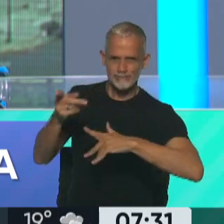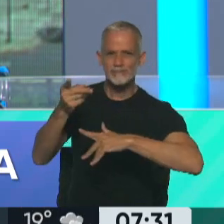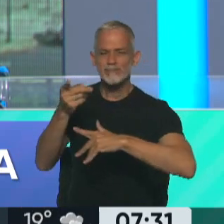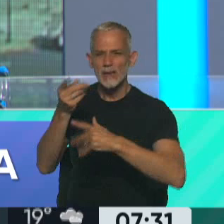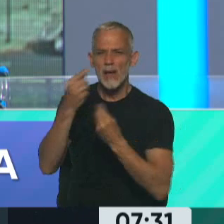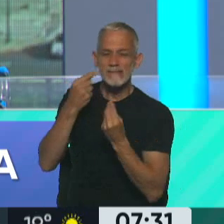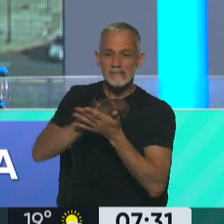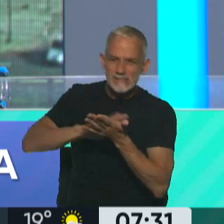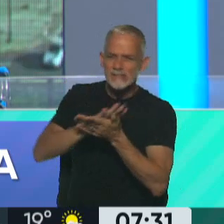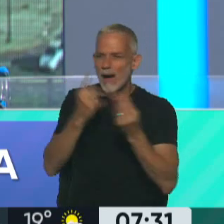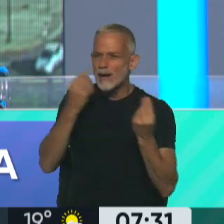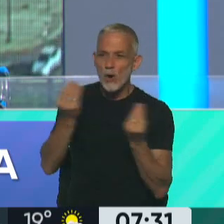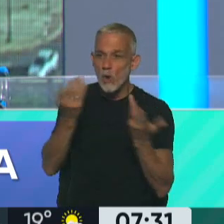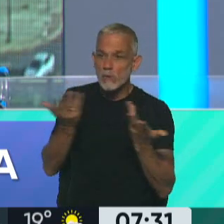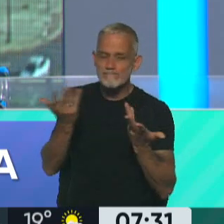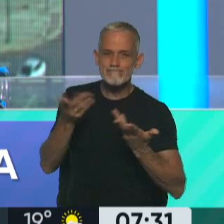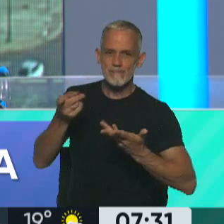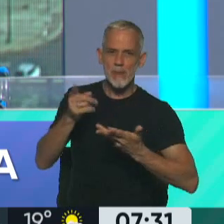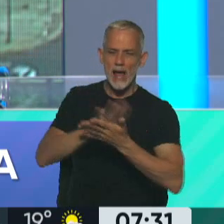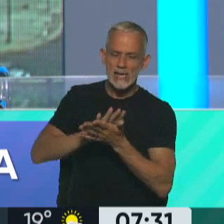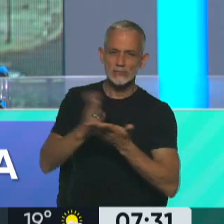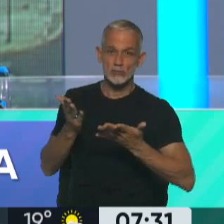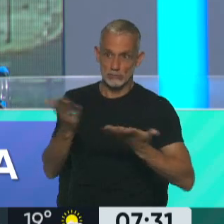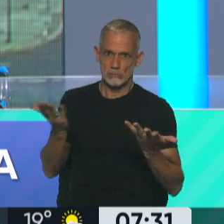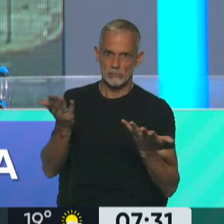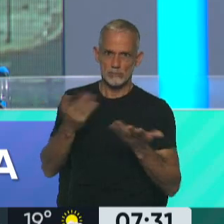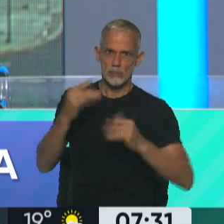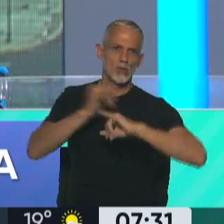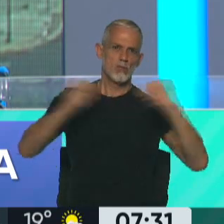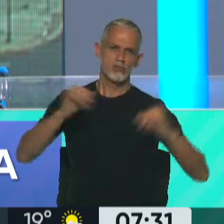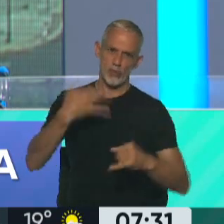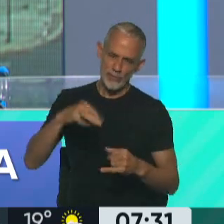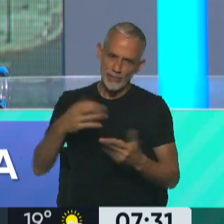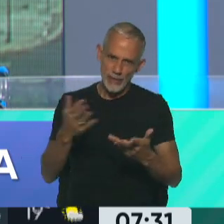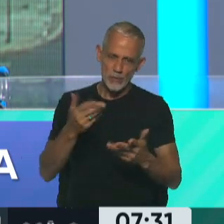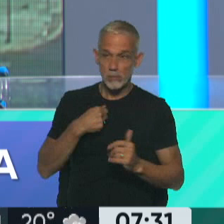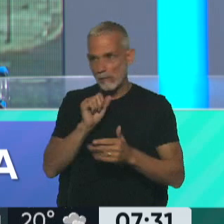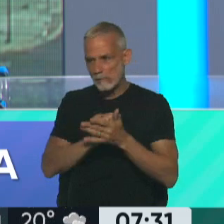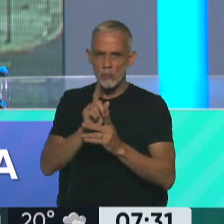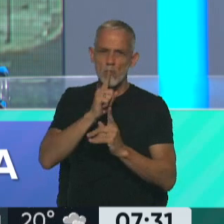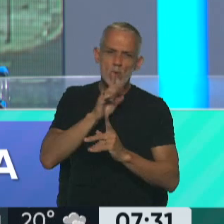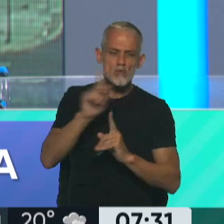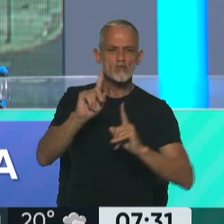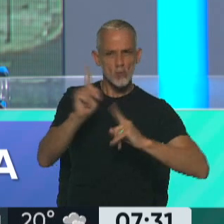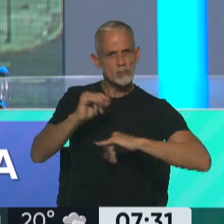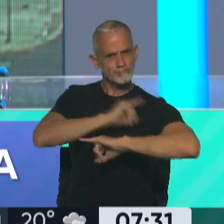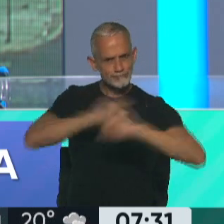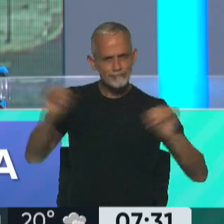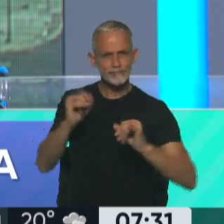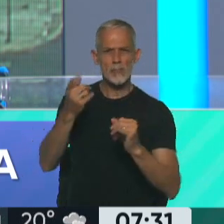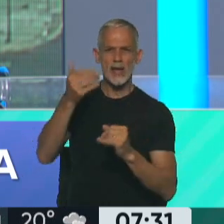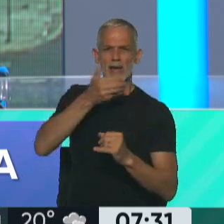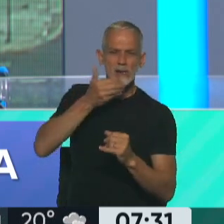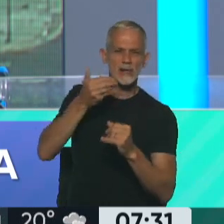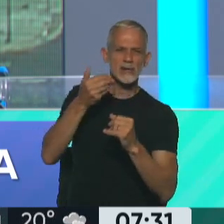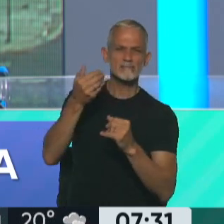está haciendo todo lo posible, y tuvo que salir a decirlo expresamente, haciendo todo lo posible para liberar los rehenes.